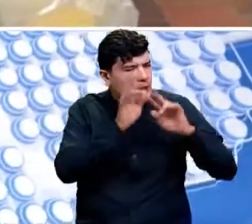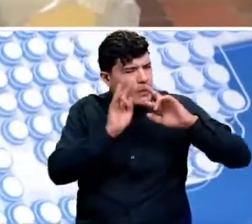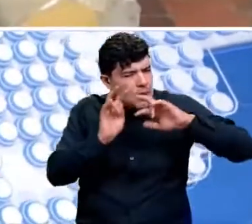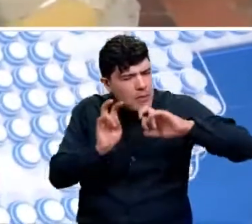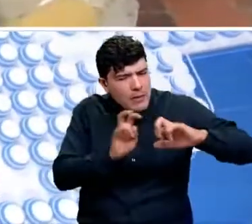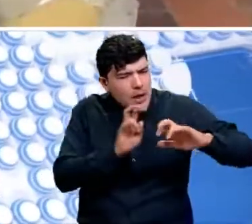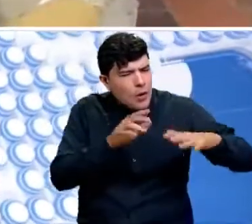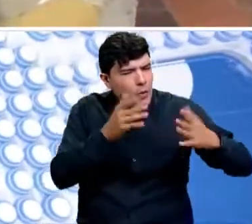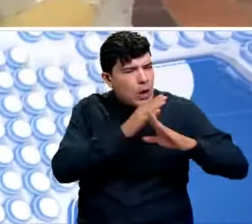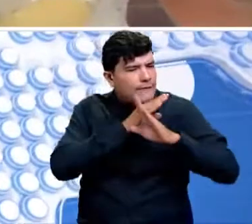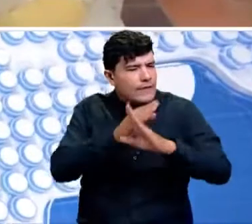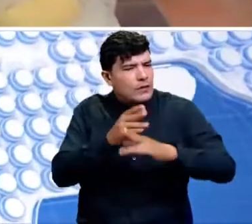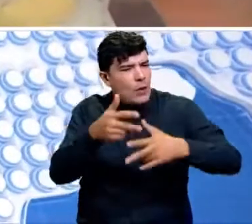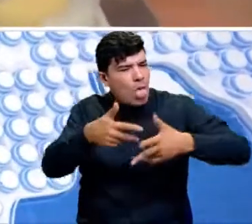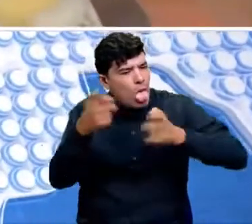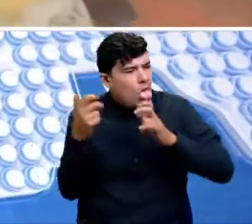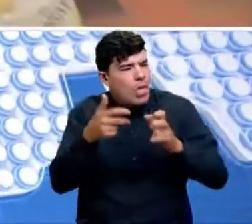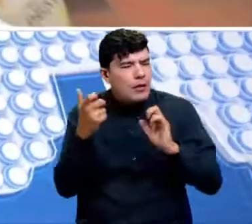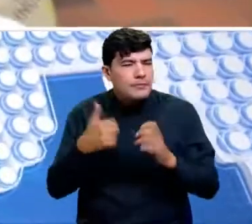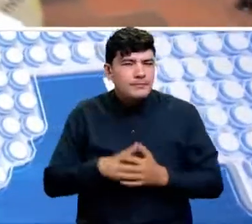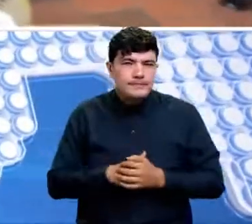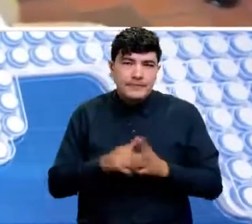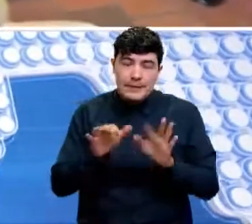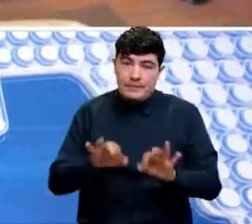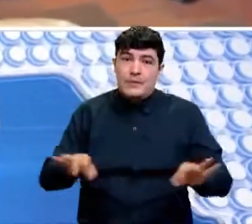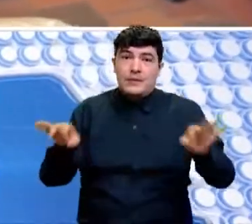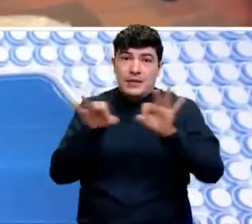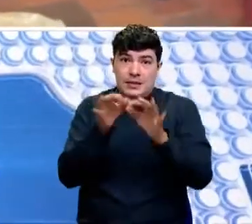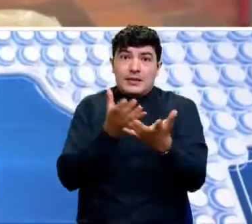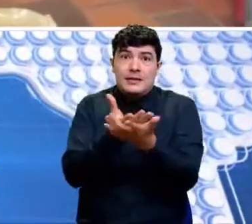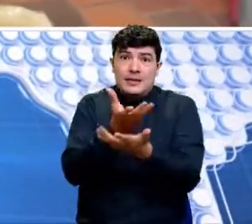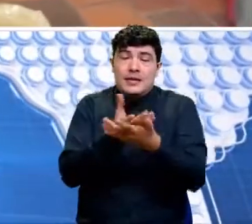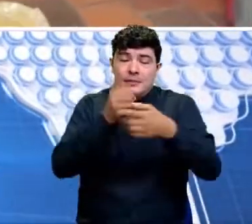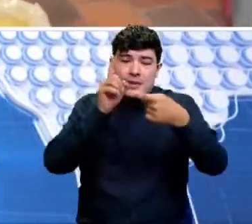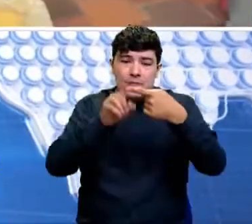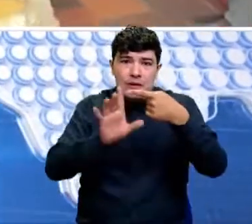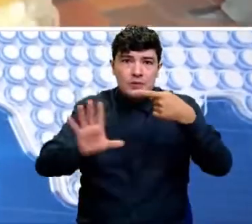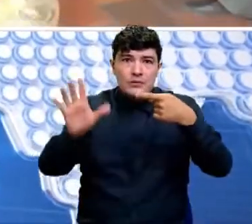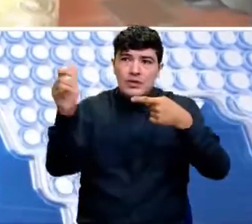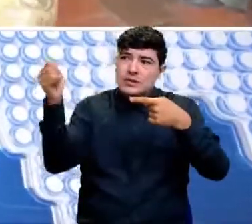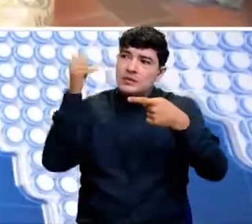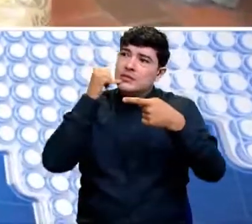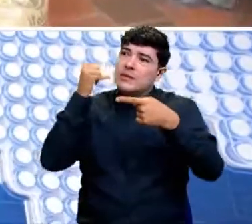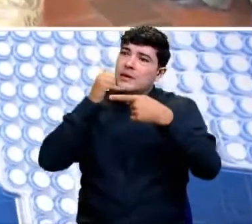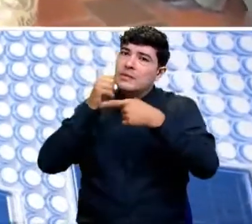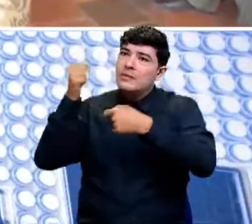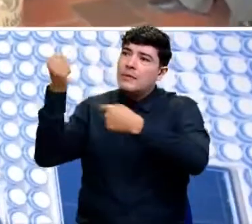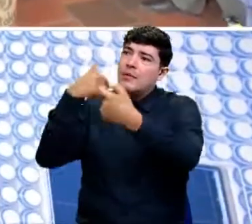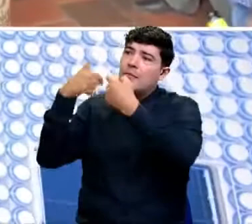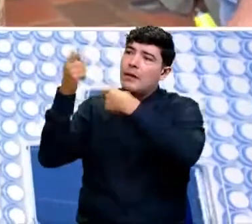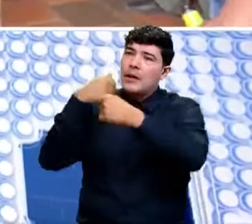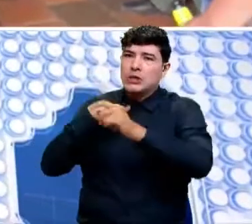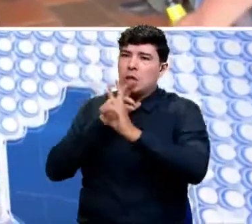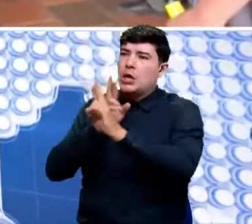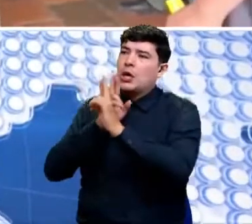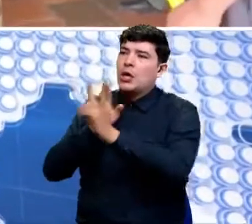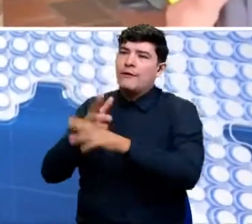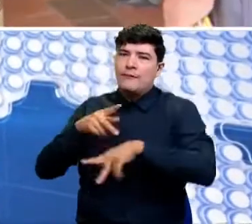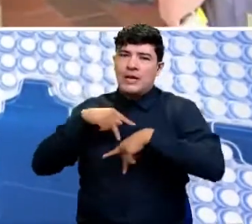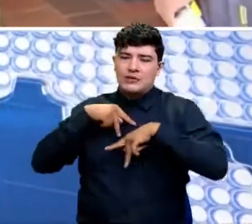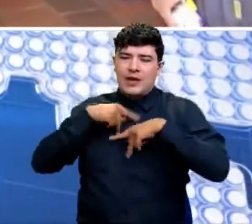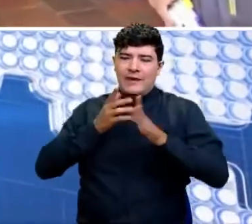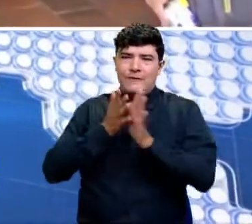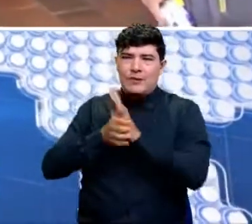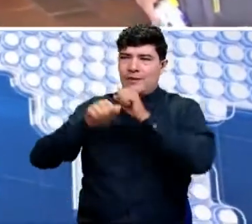personas no estén difundiendo datos personales, datos que deban circular por bases de datos de consulta pública. Los delincuentes están haciendo mucha